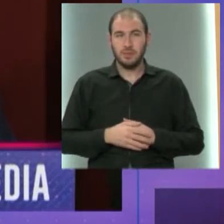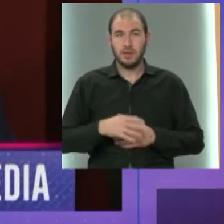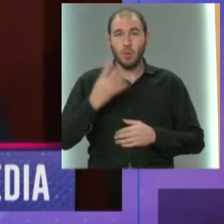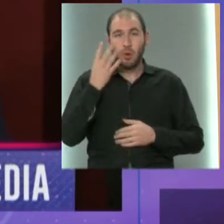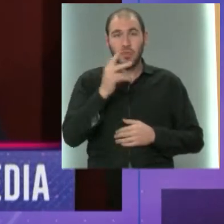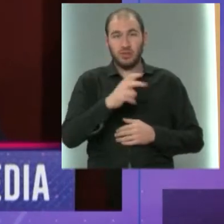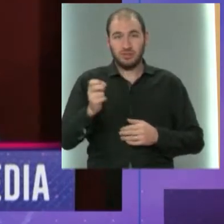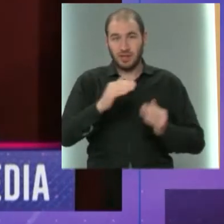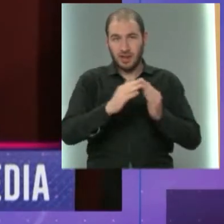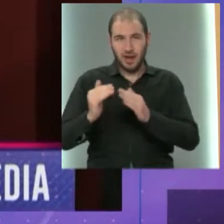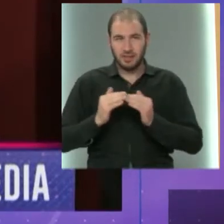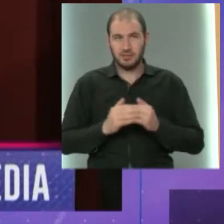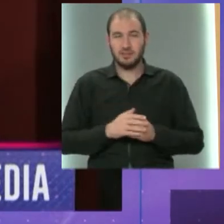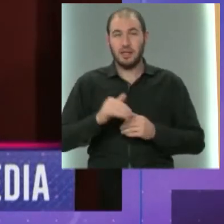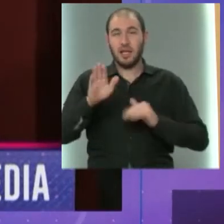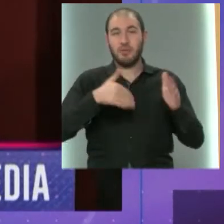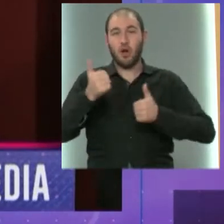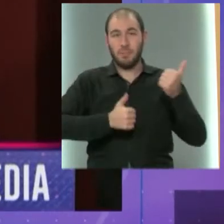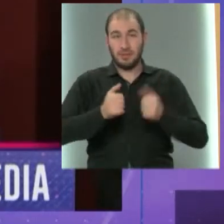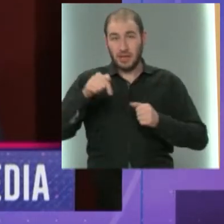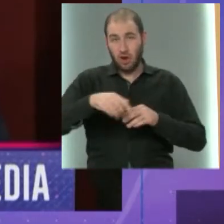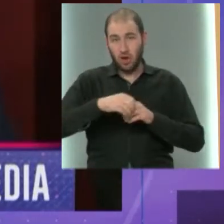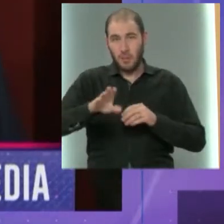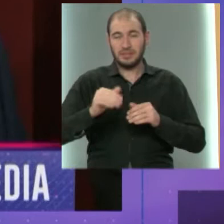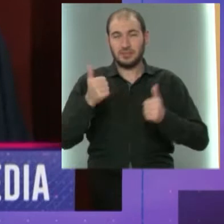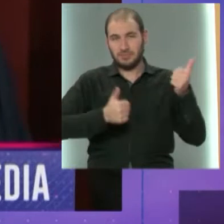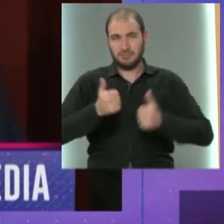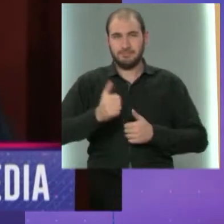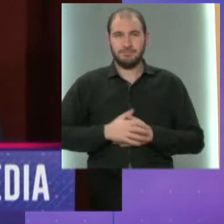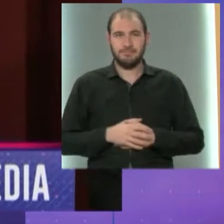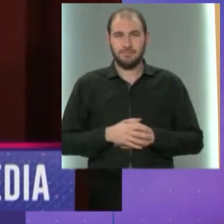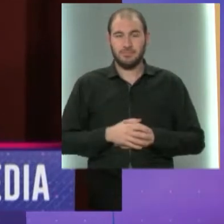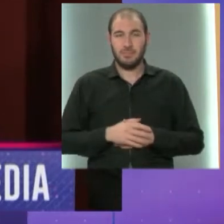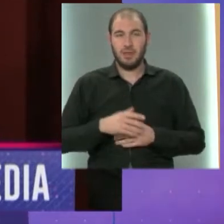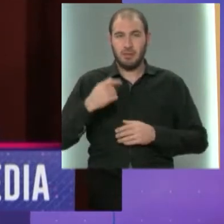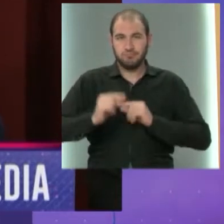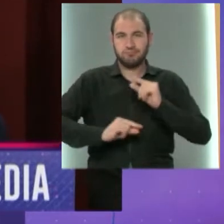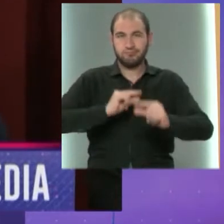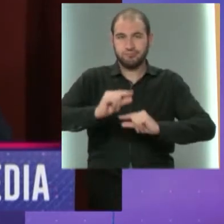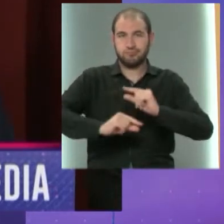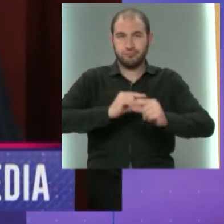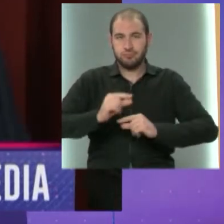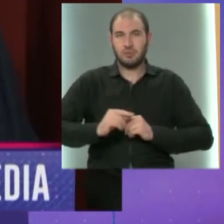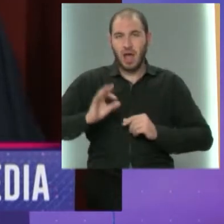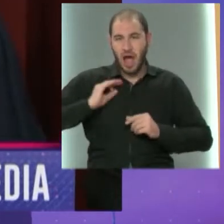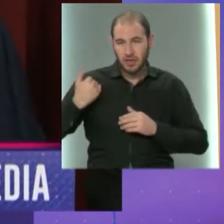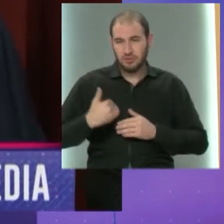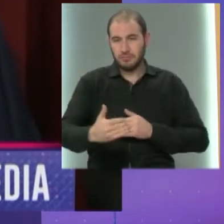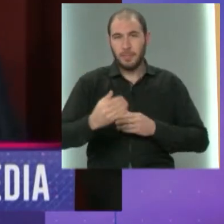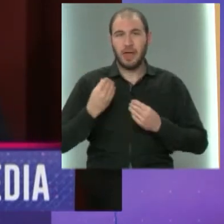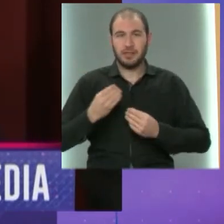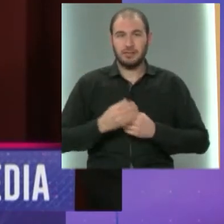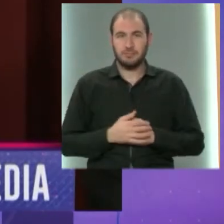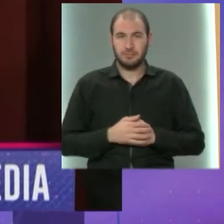1.400 viviendas, licitaciones que están empezando en este momento a licitarse y que se van a ir dando a lo largo del año para